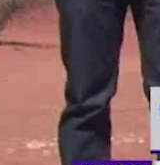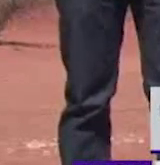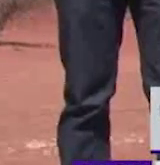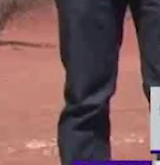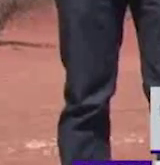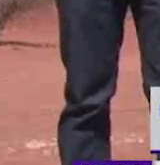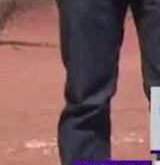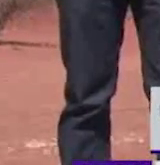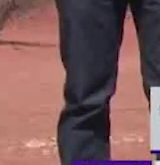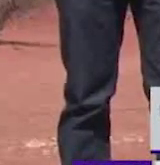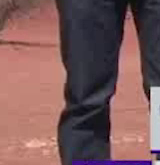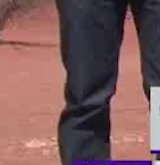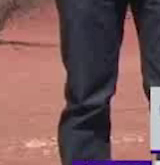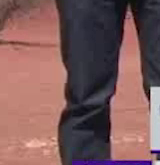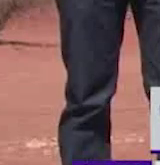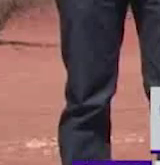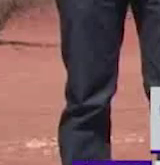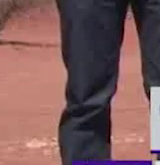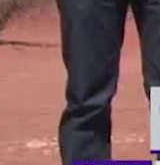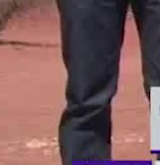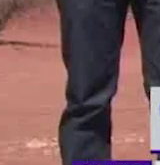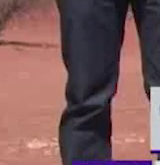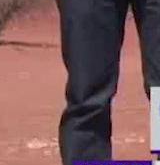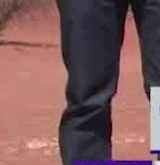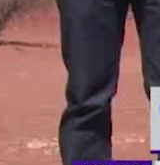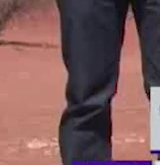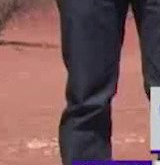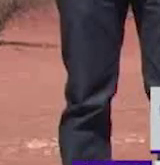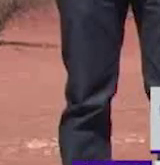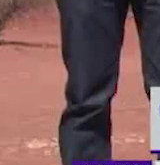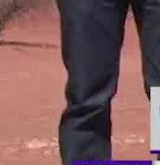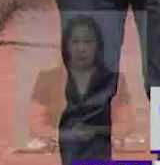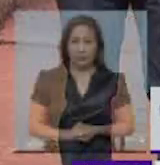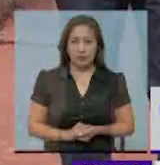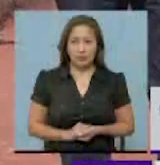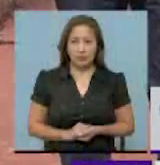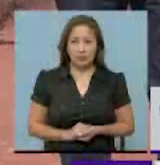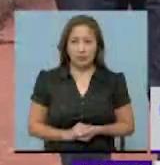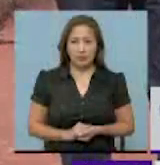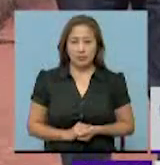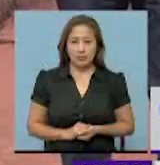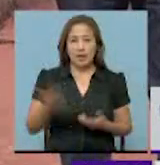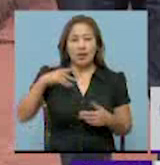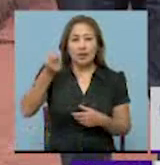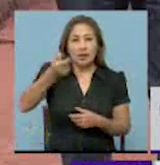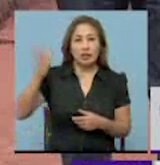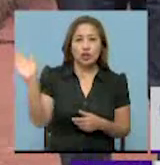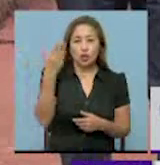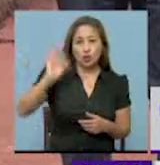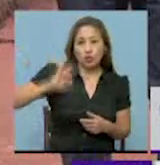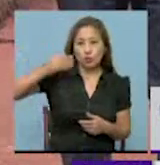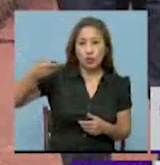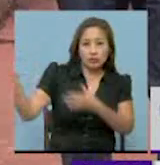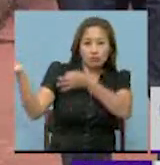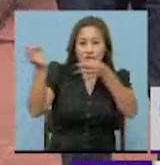para nosotros, para Jujuy, que es capital nacional de la Pachamama, así que muchas gracias. Siempre, casi todos los años llegás